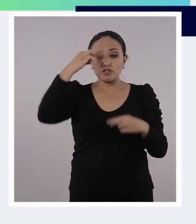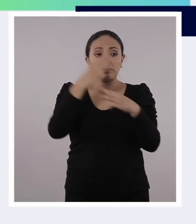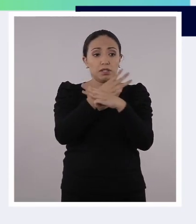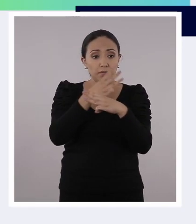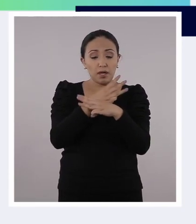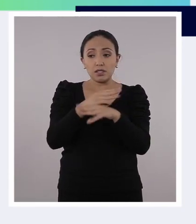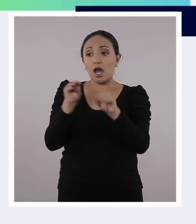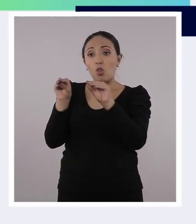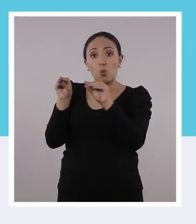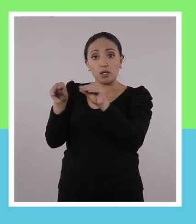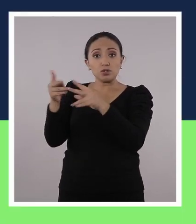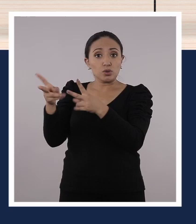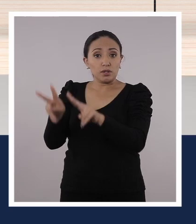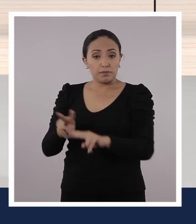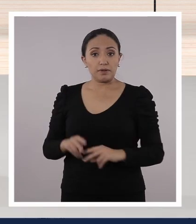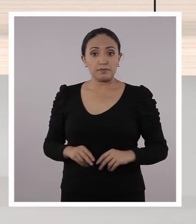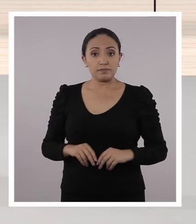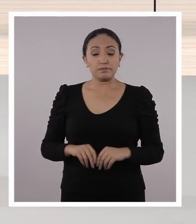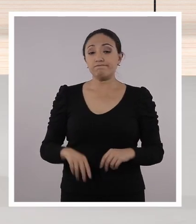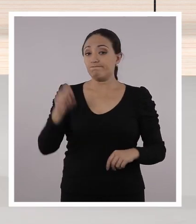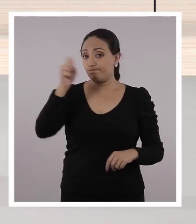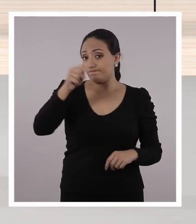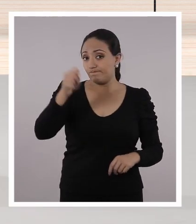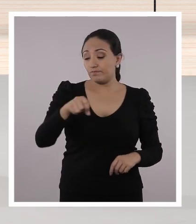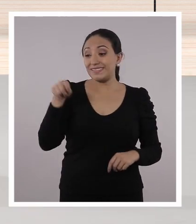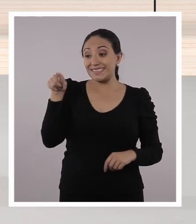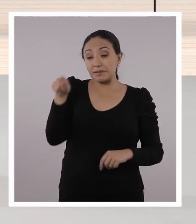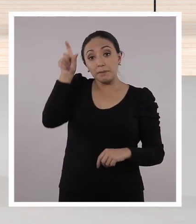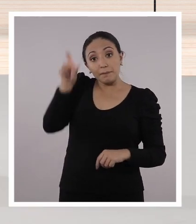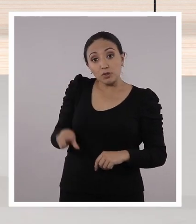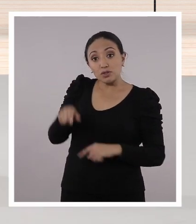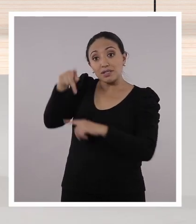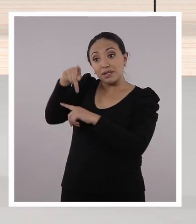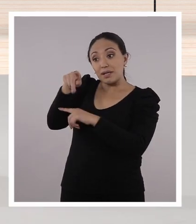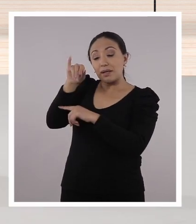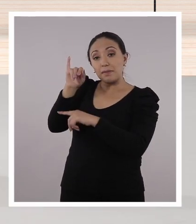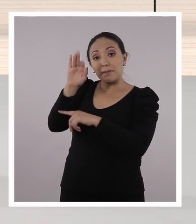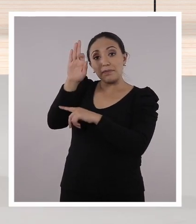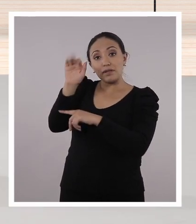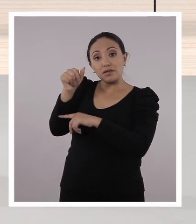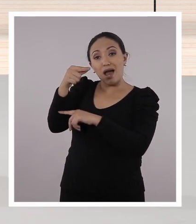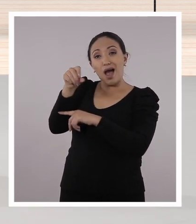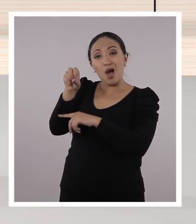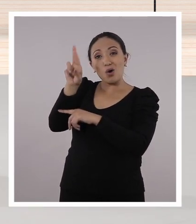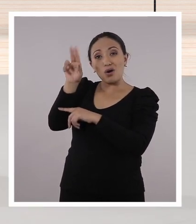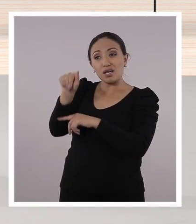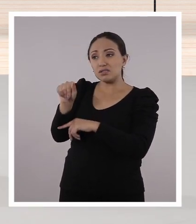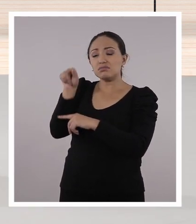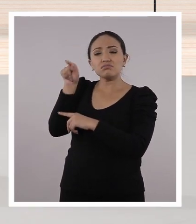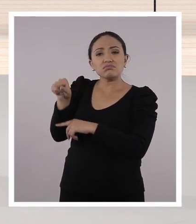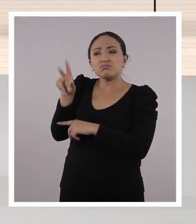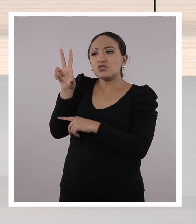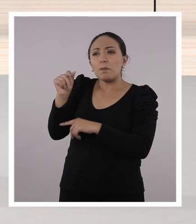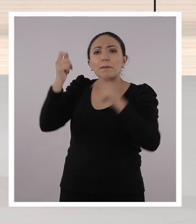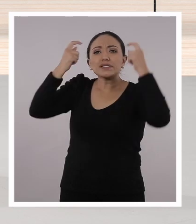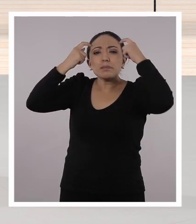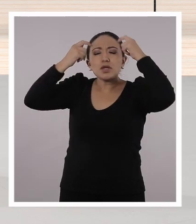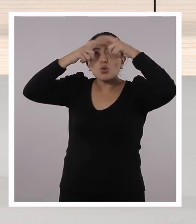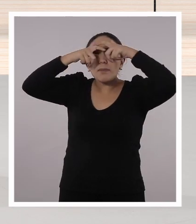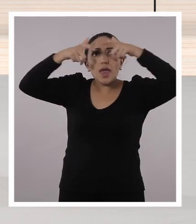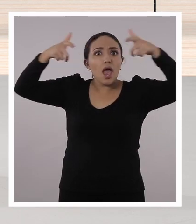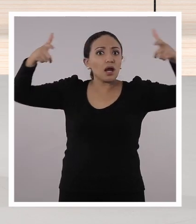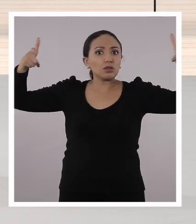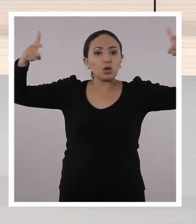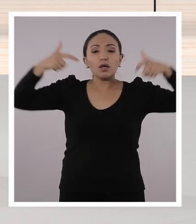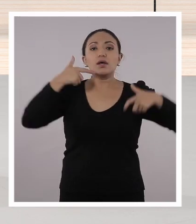matemático, educador. Muchas gracias, Webster. Es verdad, Pitágoras era como muy extraño para la época en sí. Él